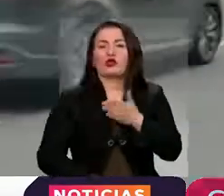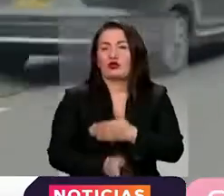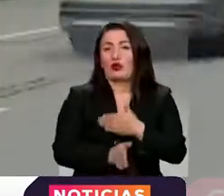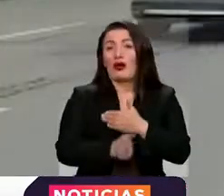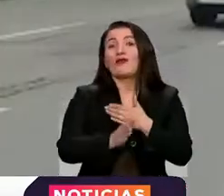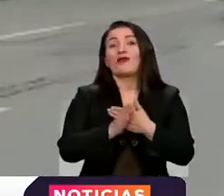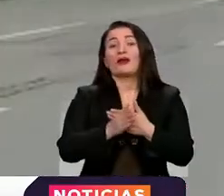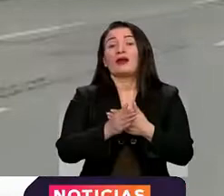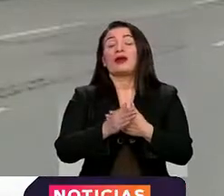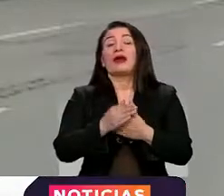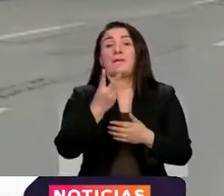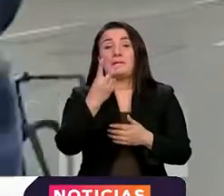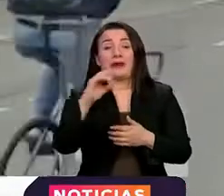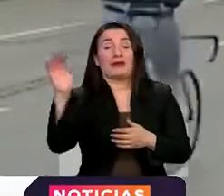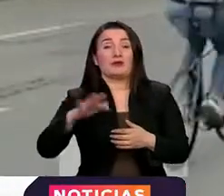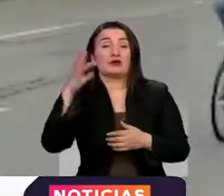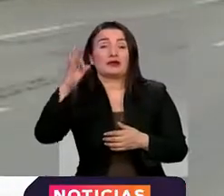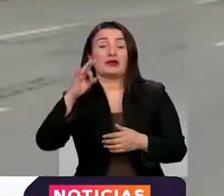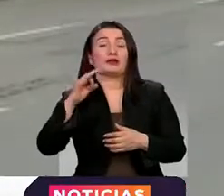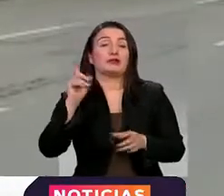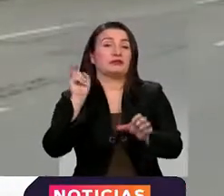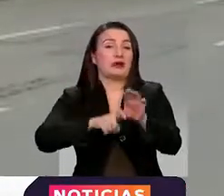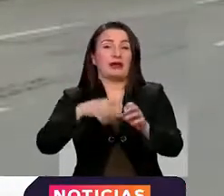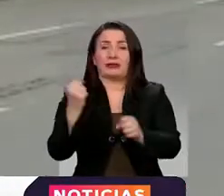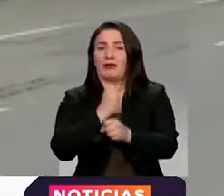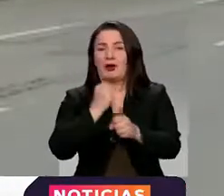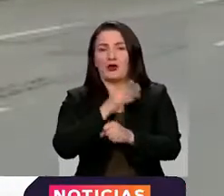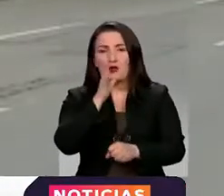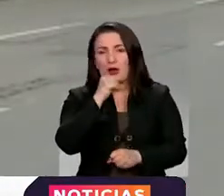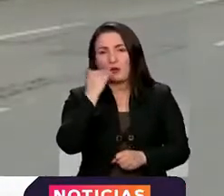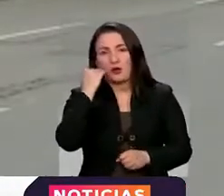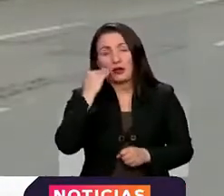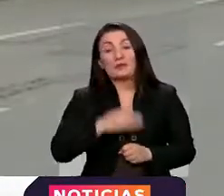por encima del 20%. Esta es toda la